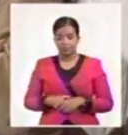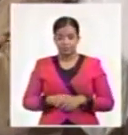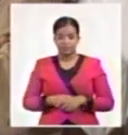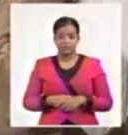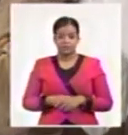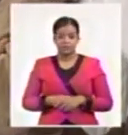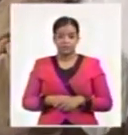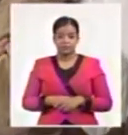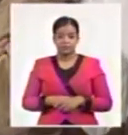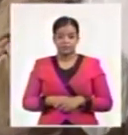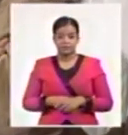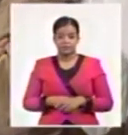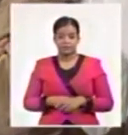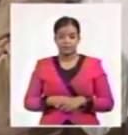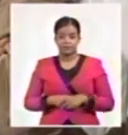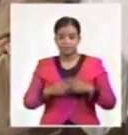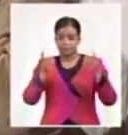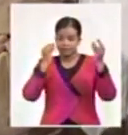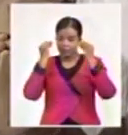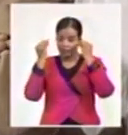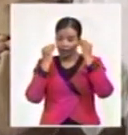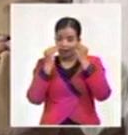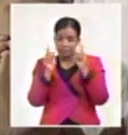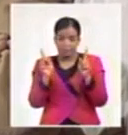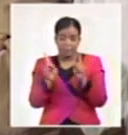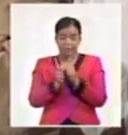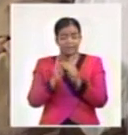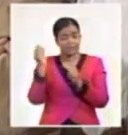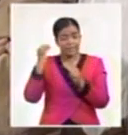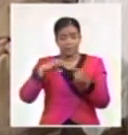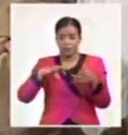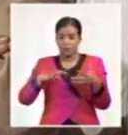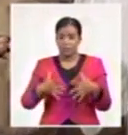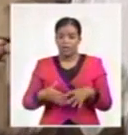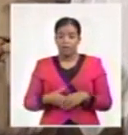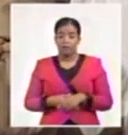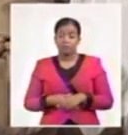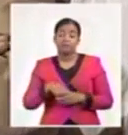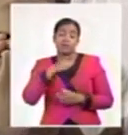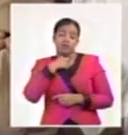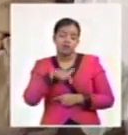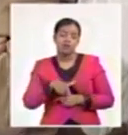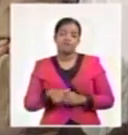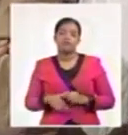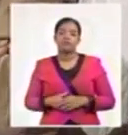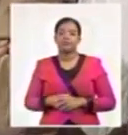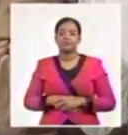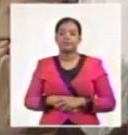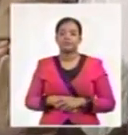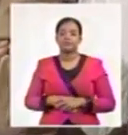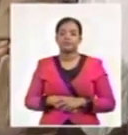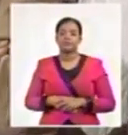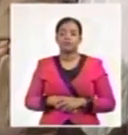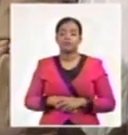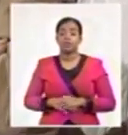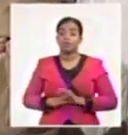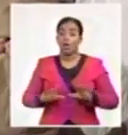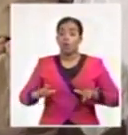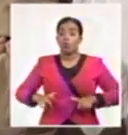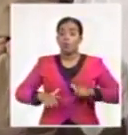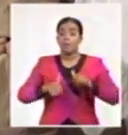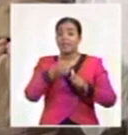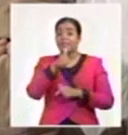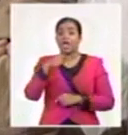de análisis muy, muy complejo. Llamaba la atención, por ejemplo, que se cumplieron 10 años ya el año